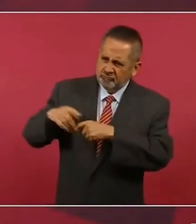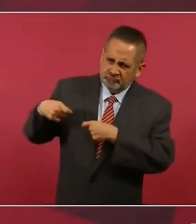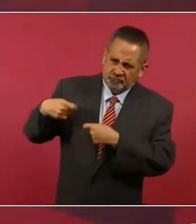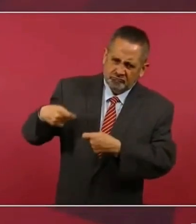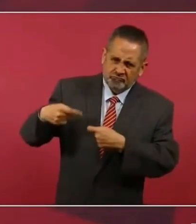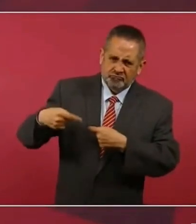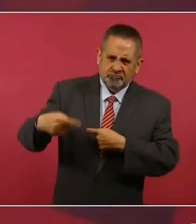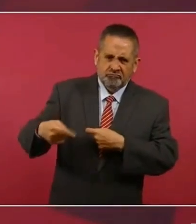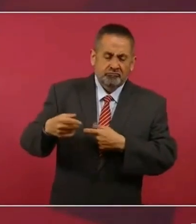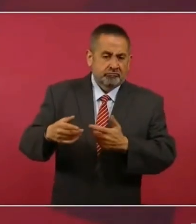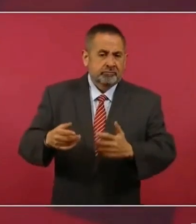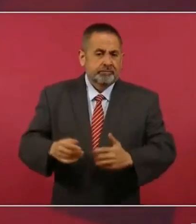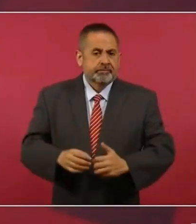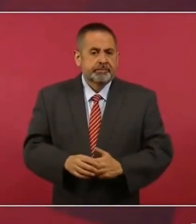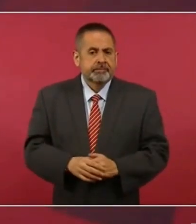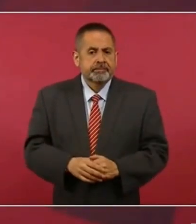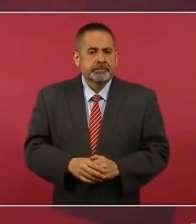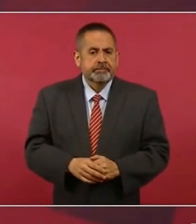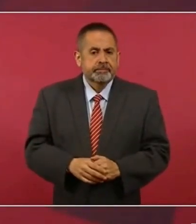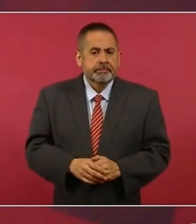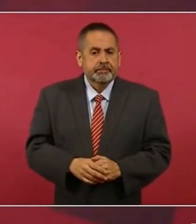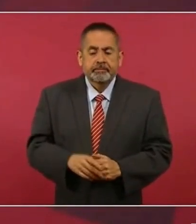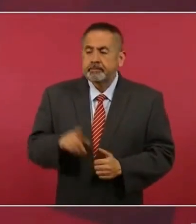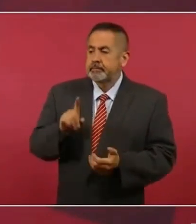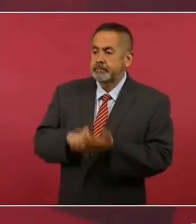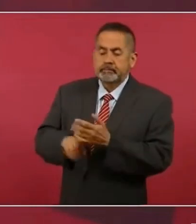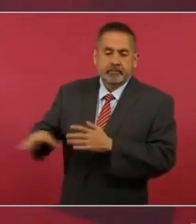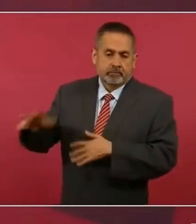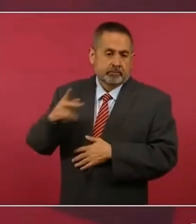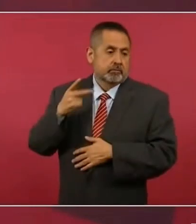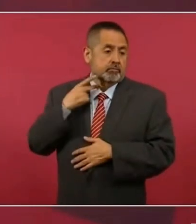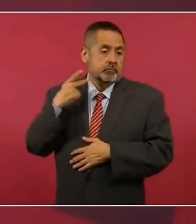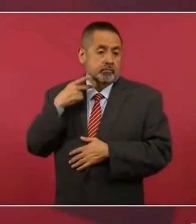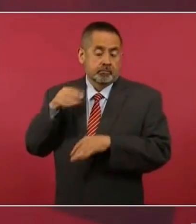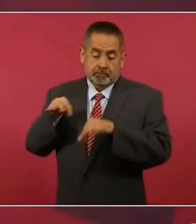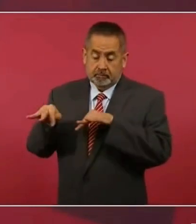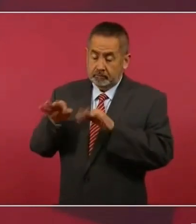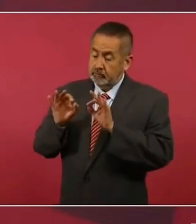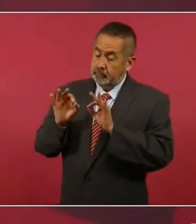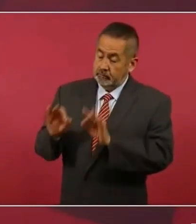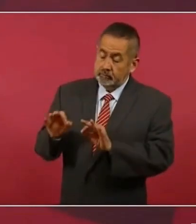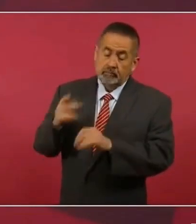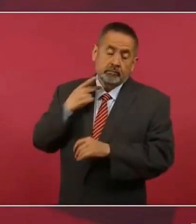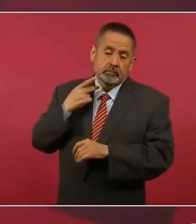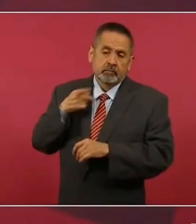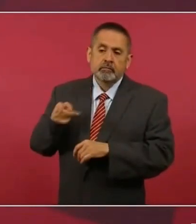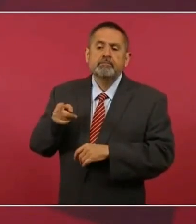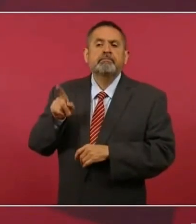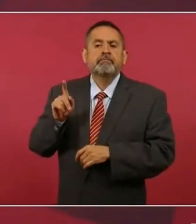porque el noble oficio de la política requiere